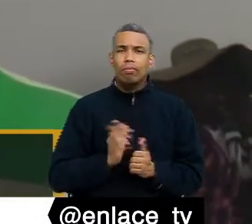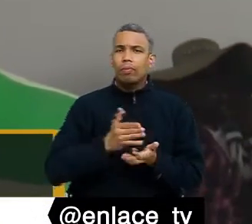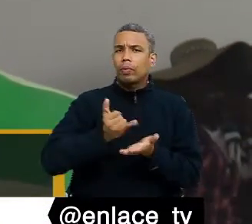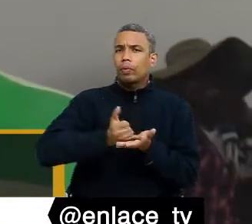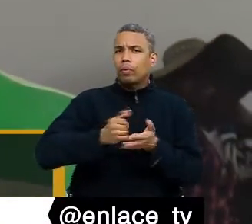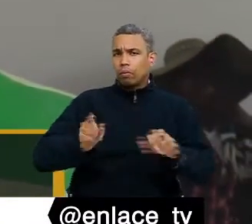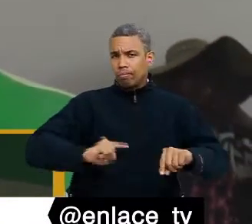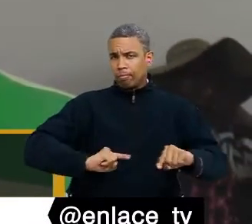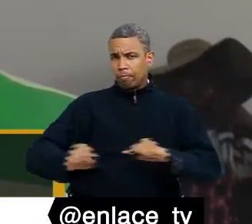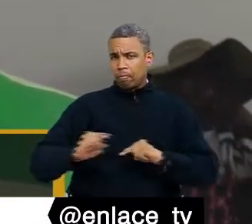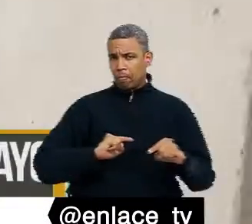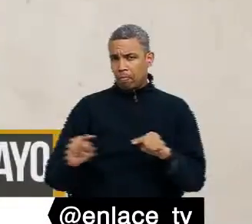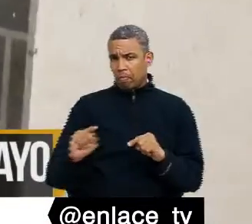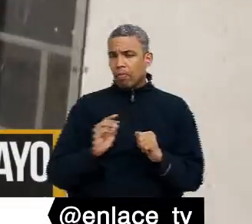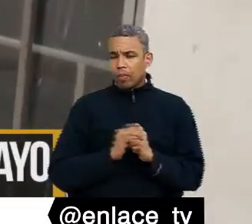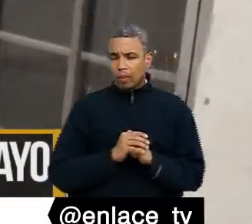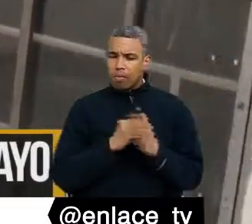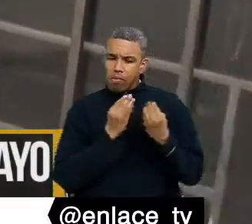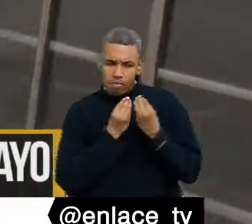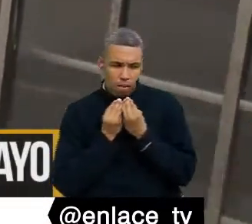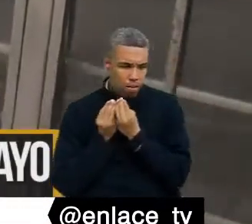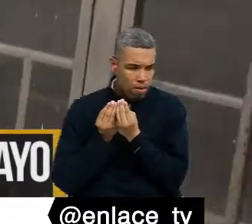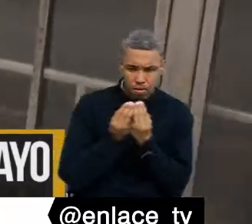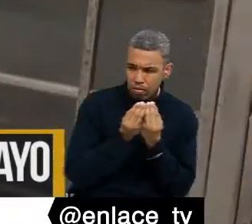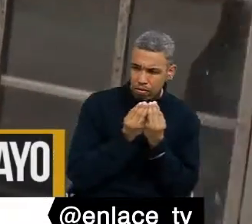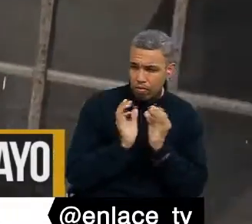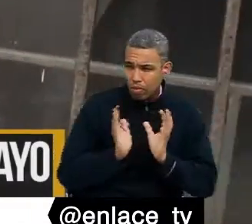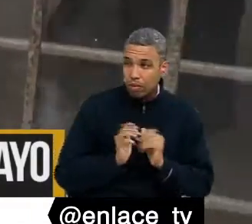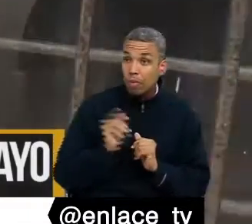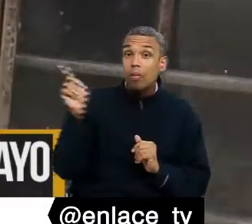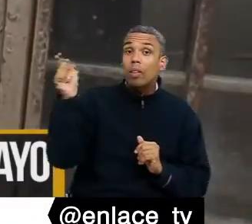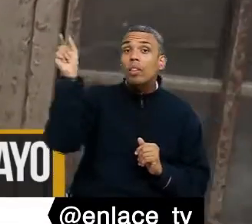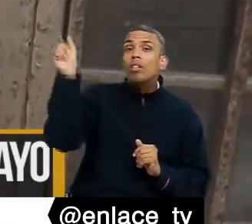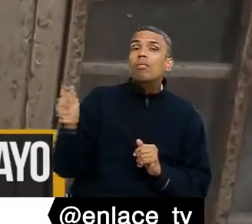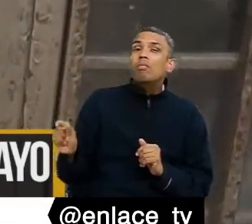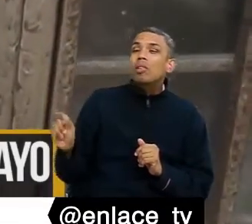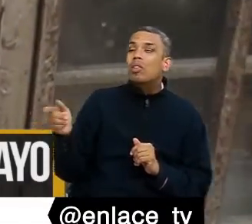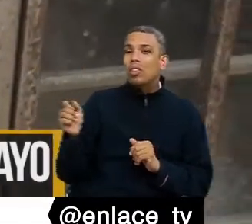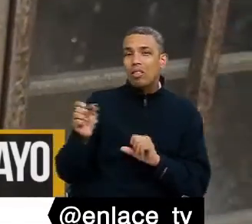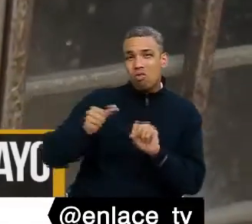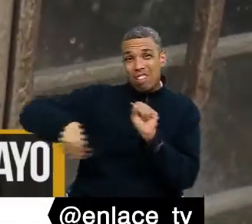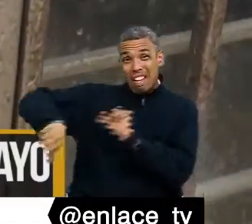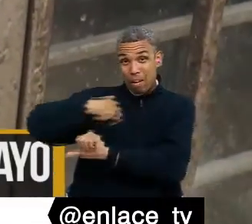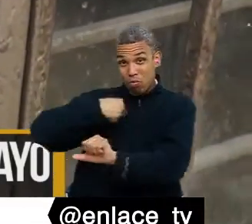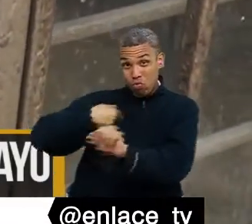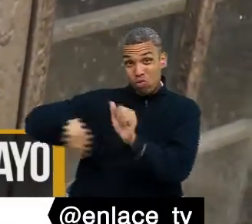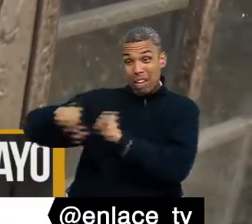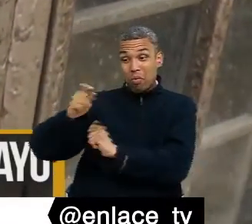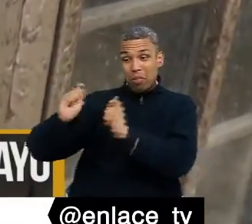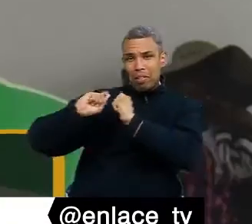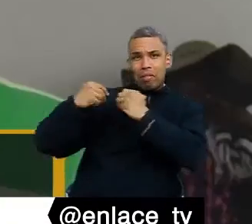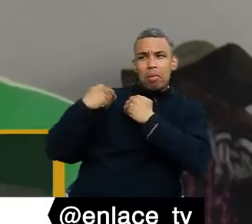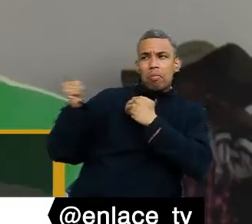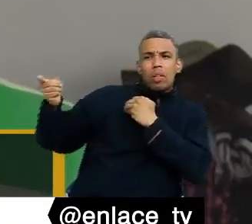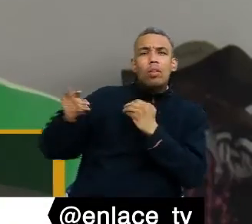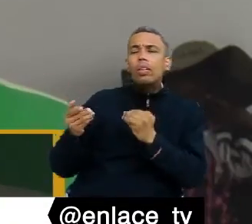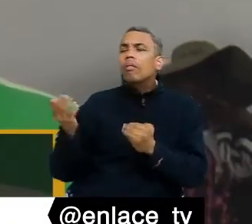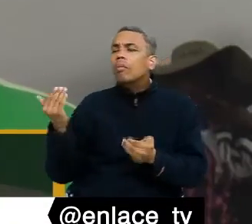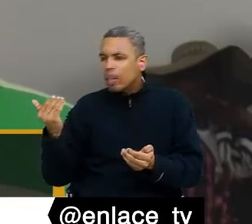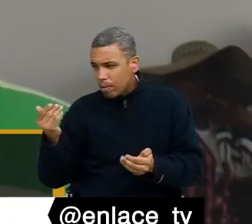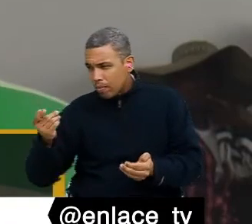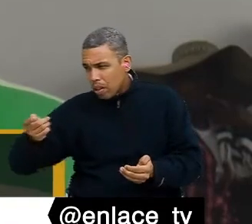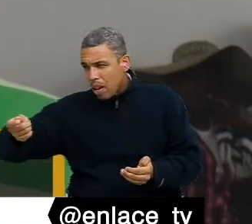Acción Comunal del barrio 1 de mayo porque el señor se niega a entregar las llaves y a entregar los activos del barrio. Por